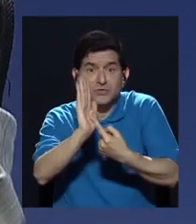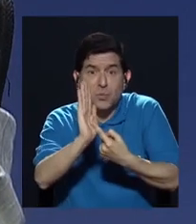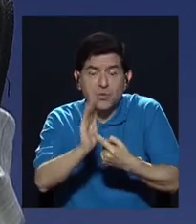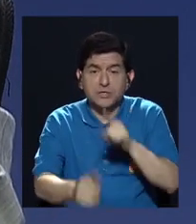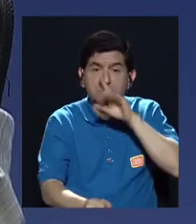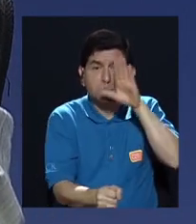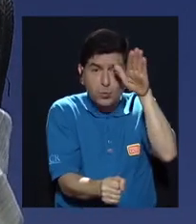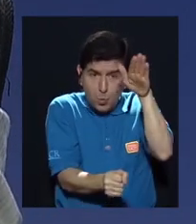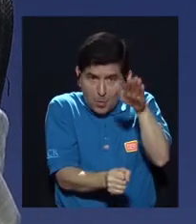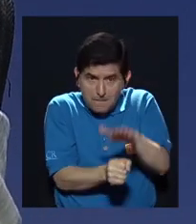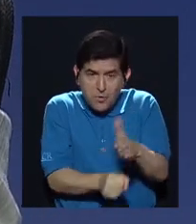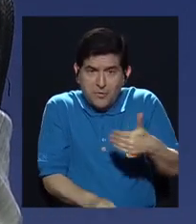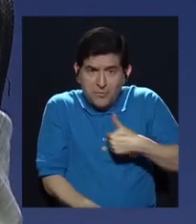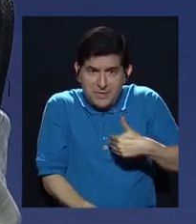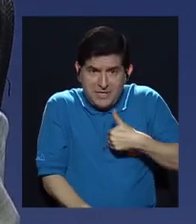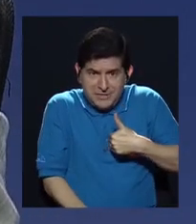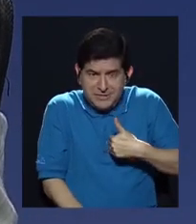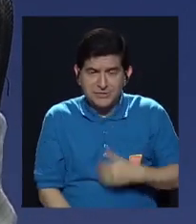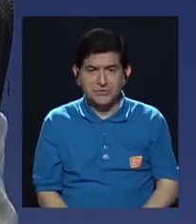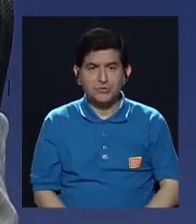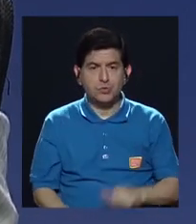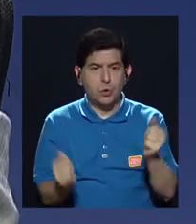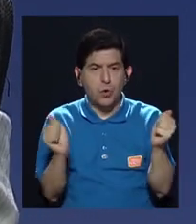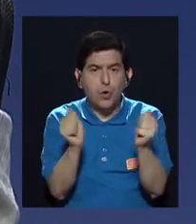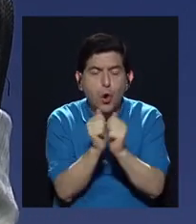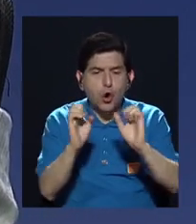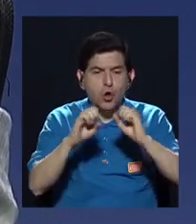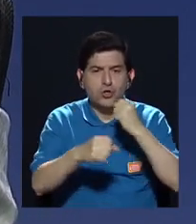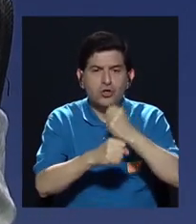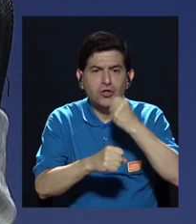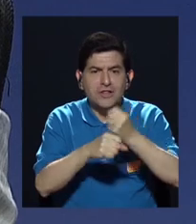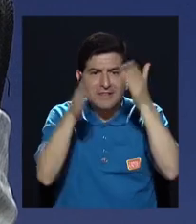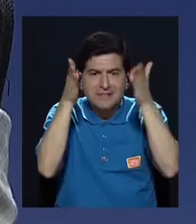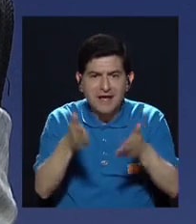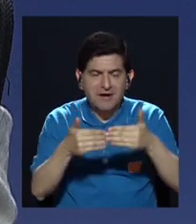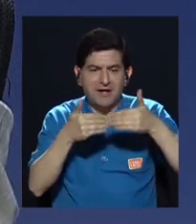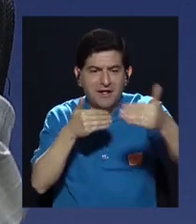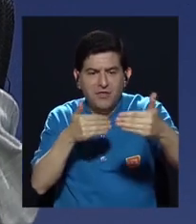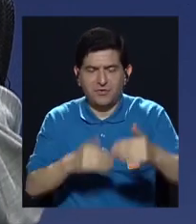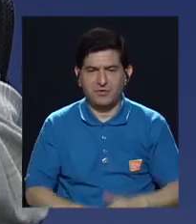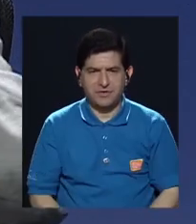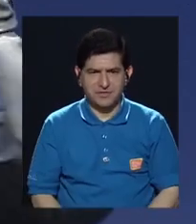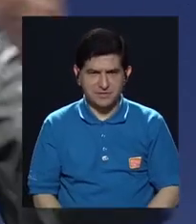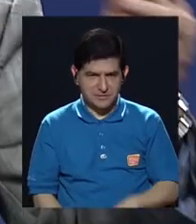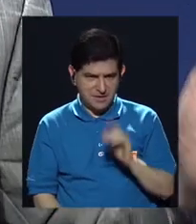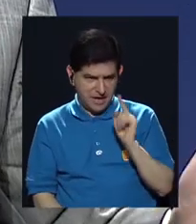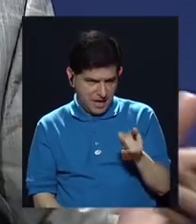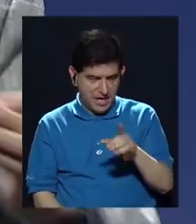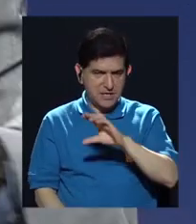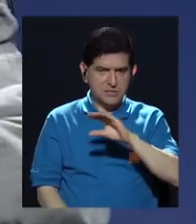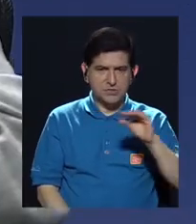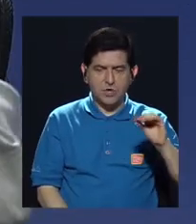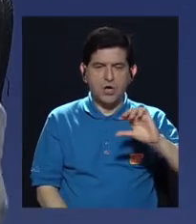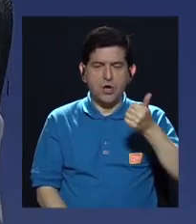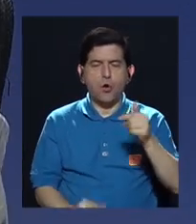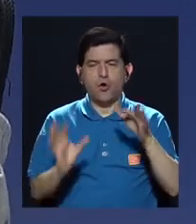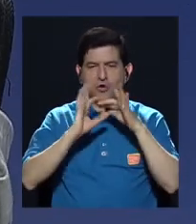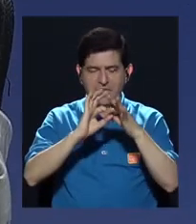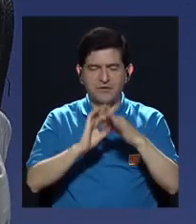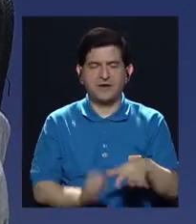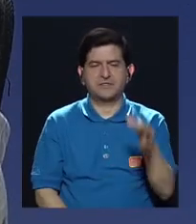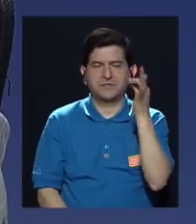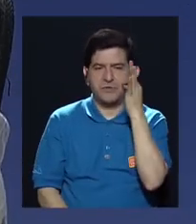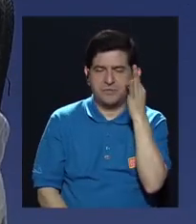un compromiso que había ahí con la clase trabajadora desde ese momento. Con eso y con la otra relación entre